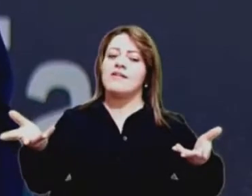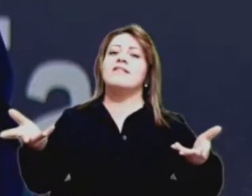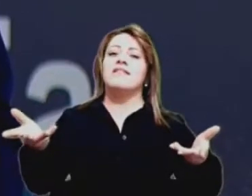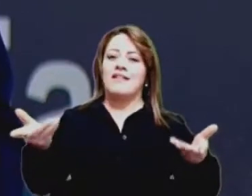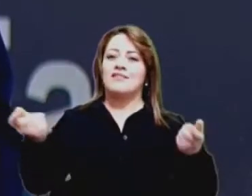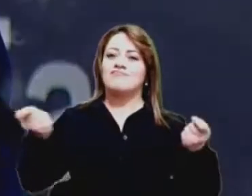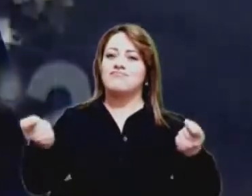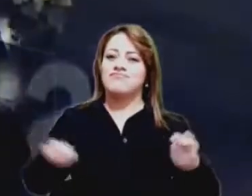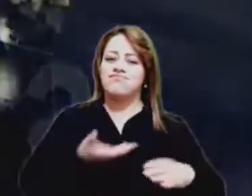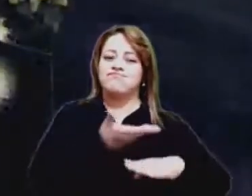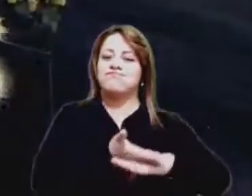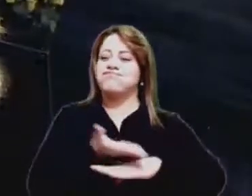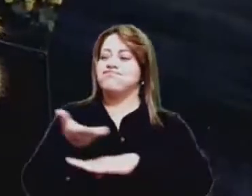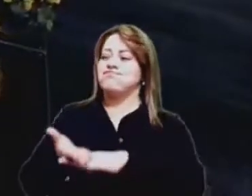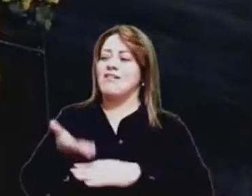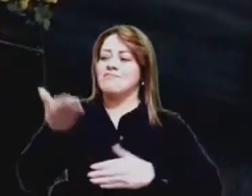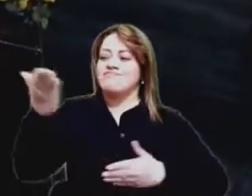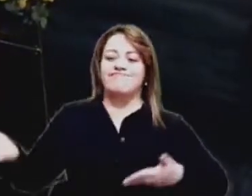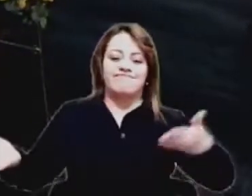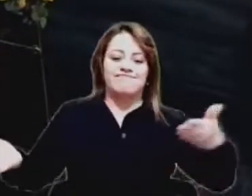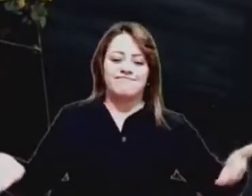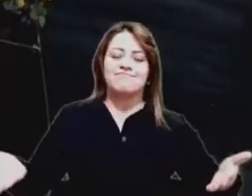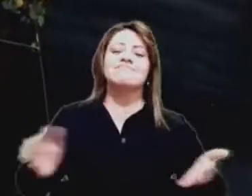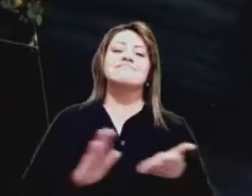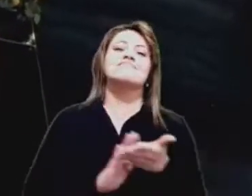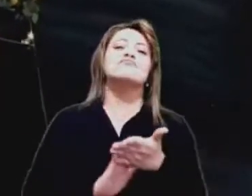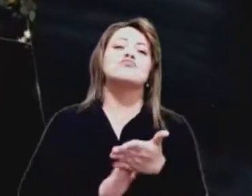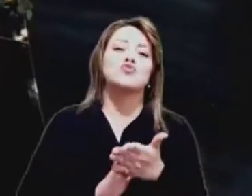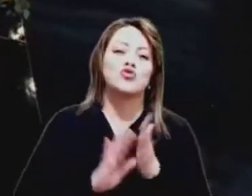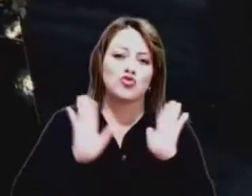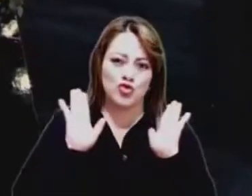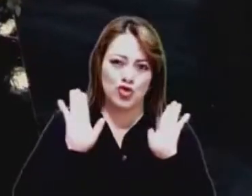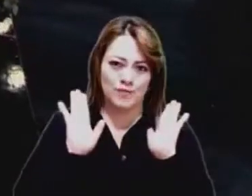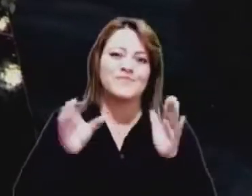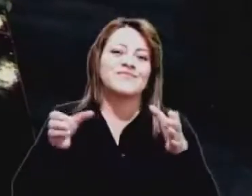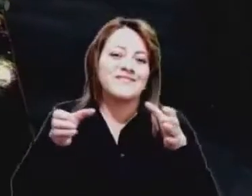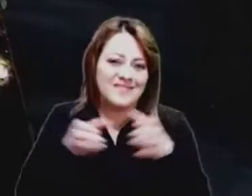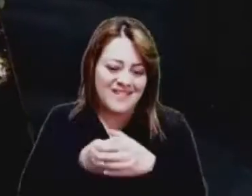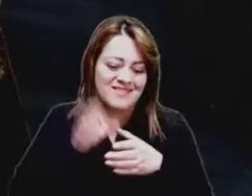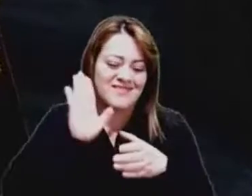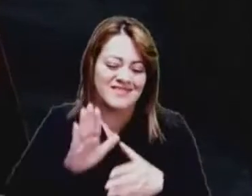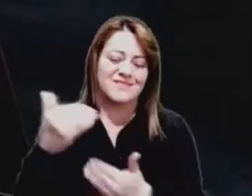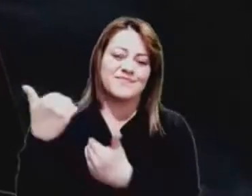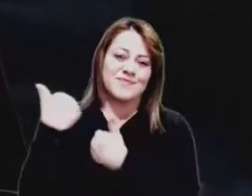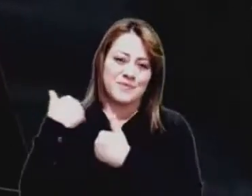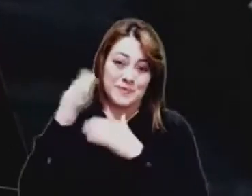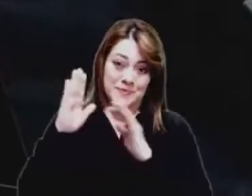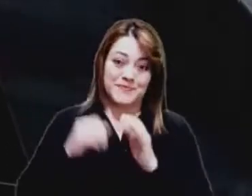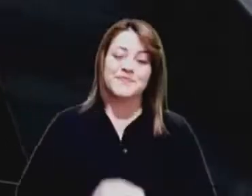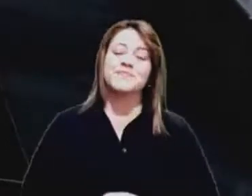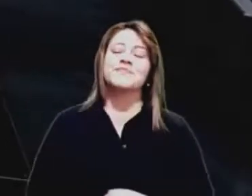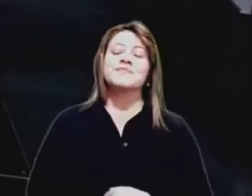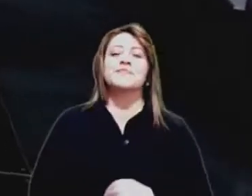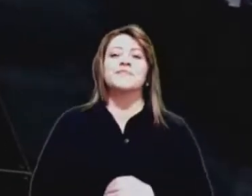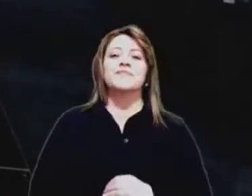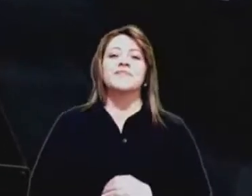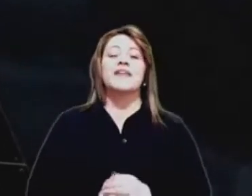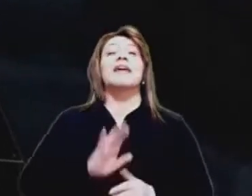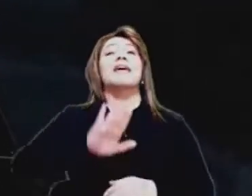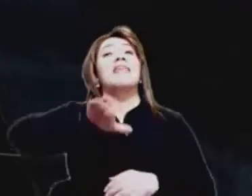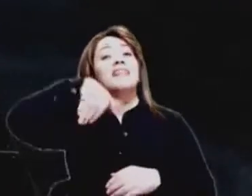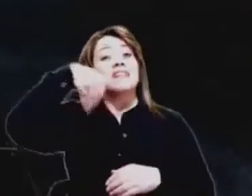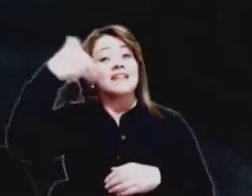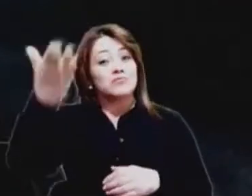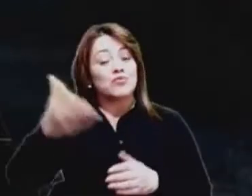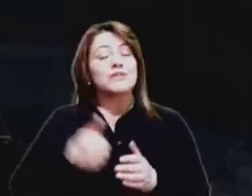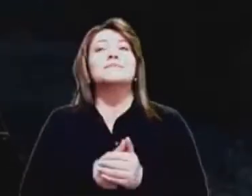mayores alternativas de salida día tras días de negociación luego nos reunimos y hacemos una